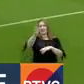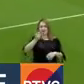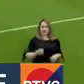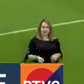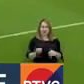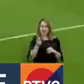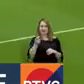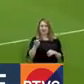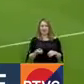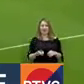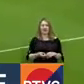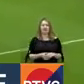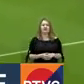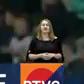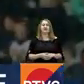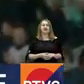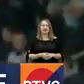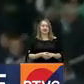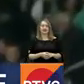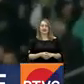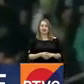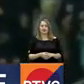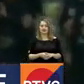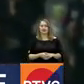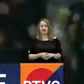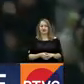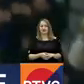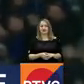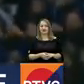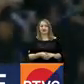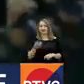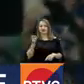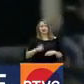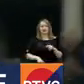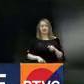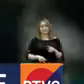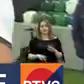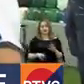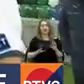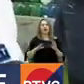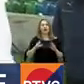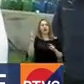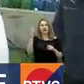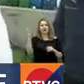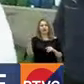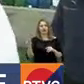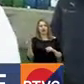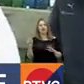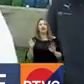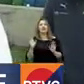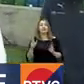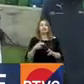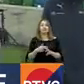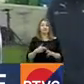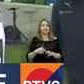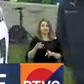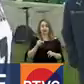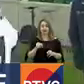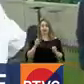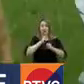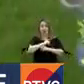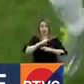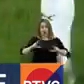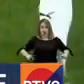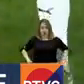donnarumma después este remate de federico pieza voy a poder increíblemente italia entre al repechaje en el que también está portugal de cristiano